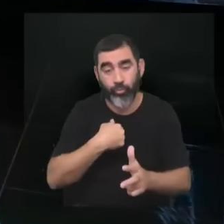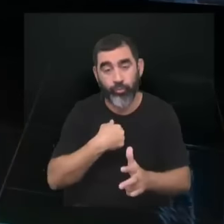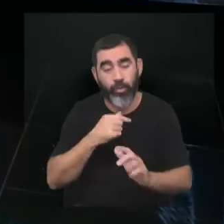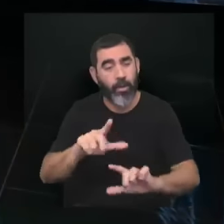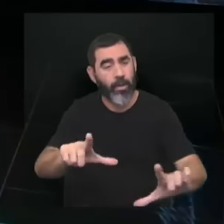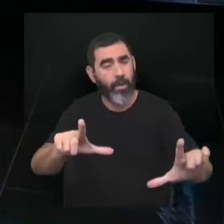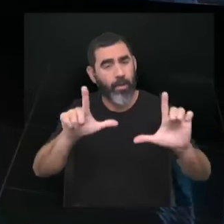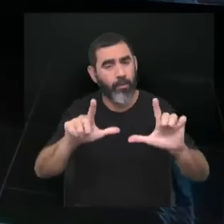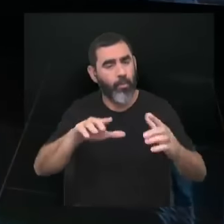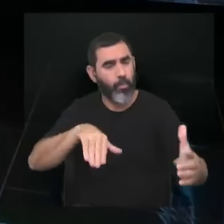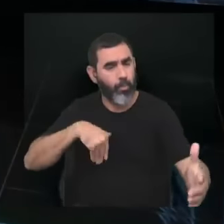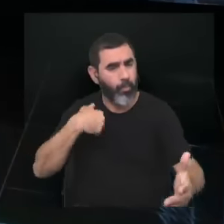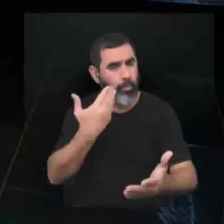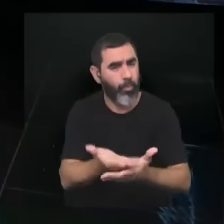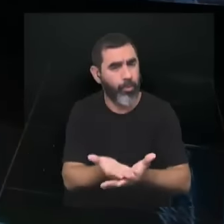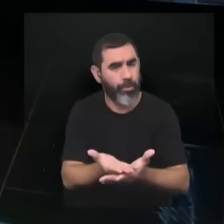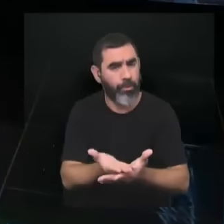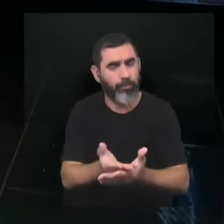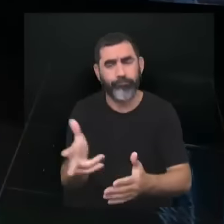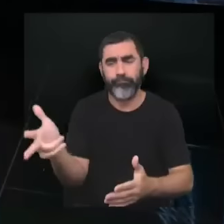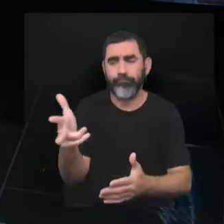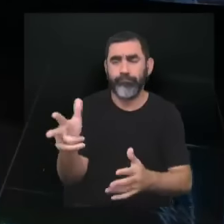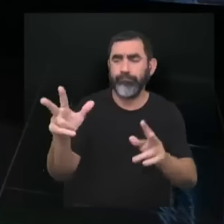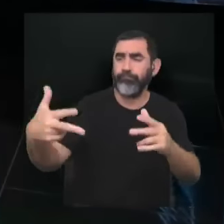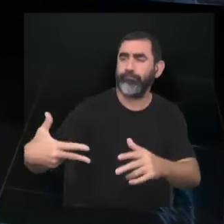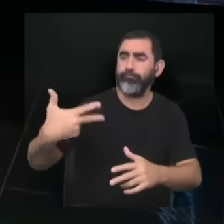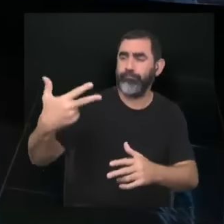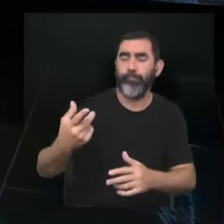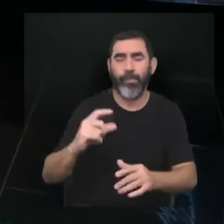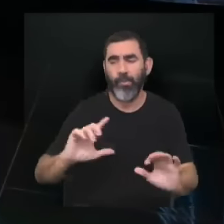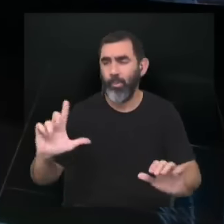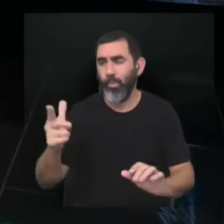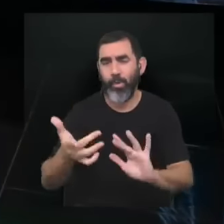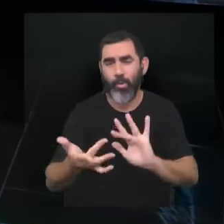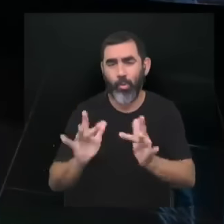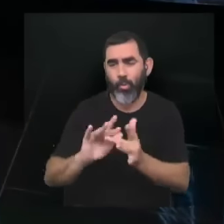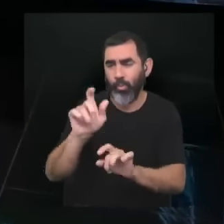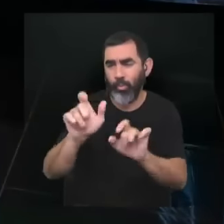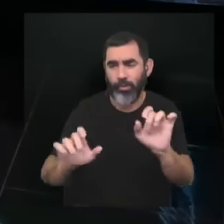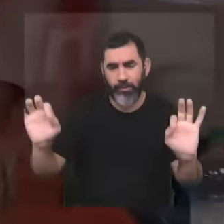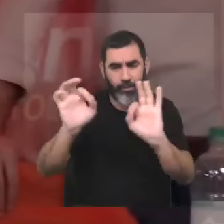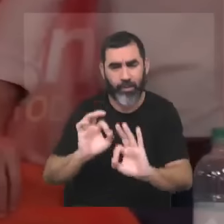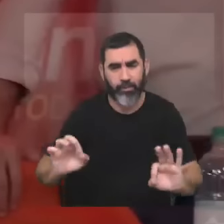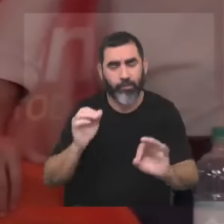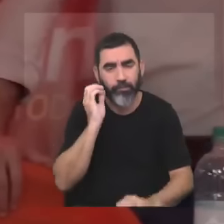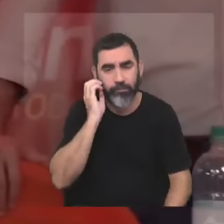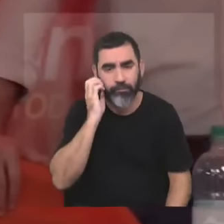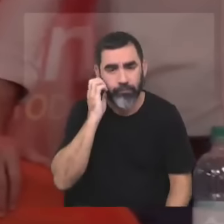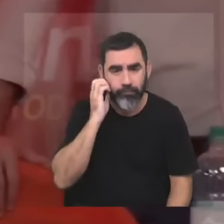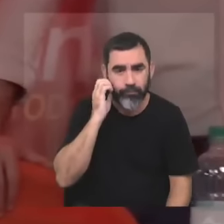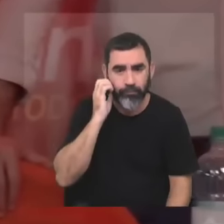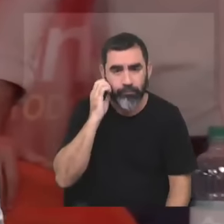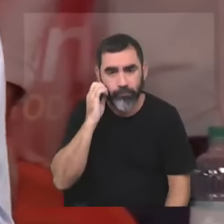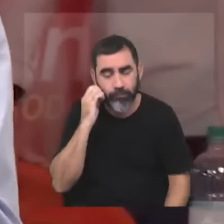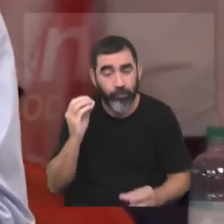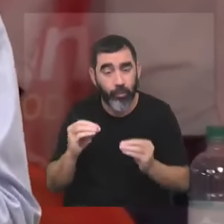candidato que transmite propuestas eh por cámara En referencia a Ojeda pero que no tiene contacto con la gente yo con los